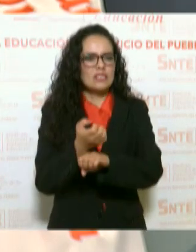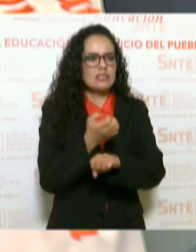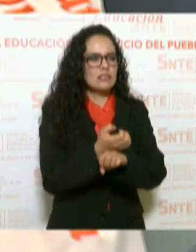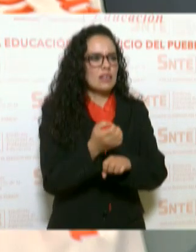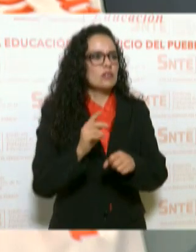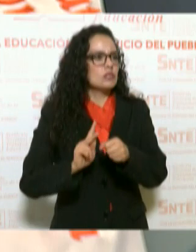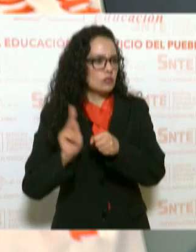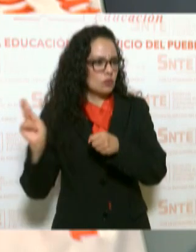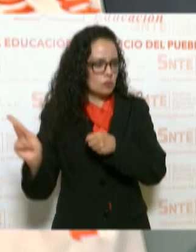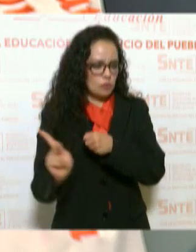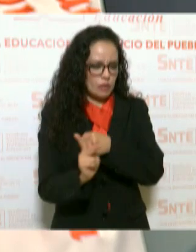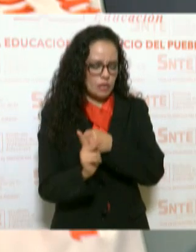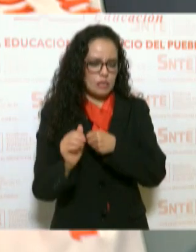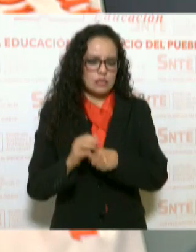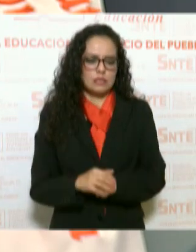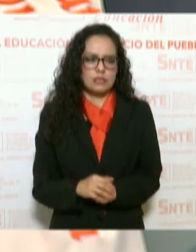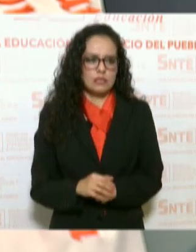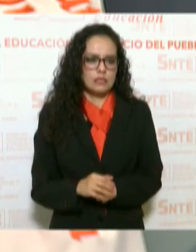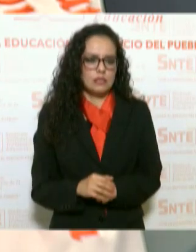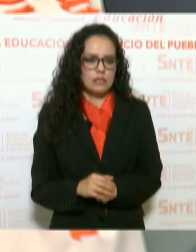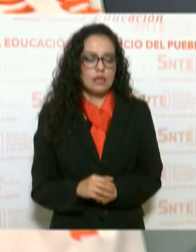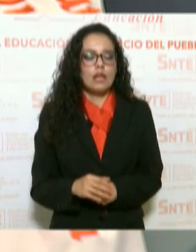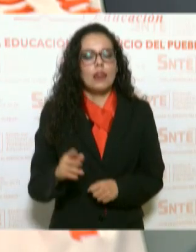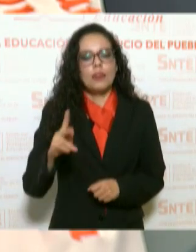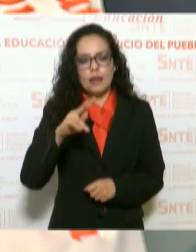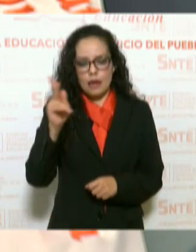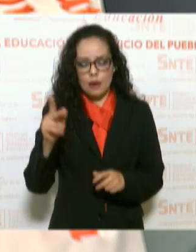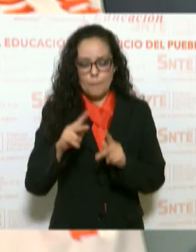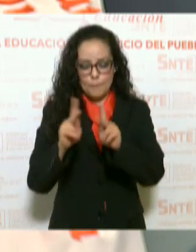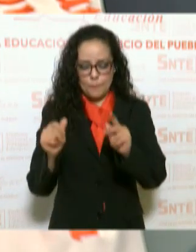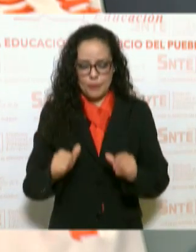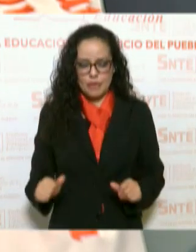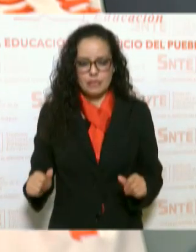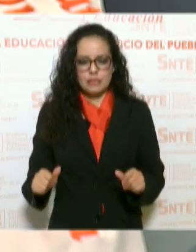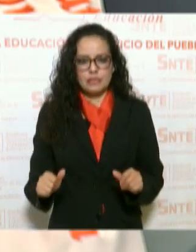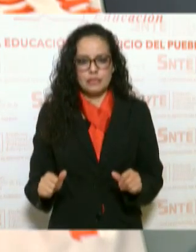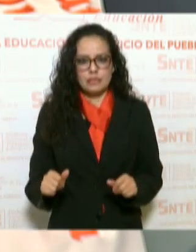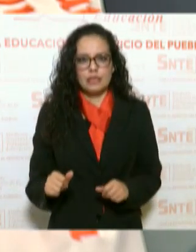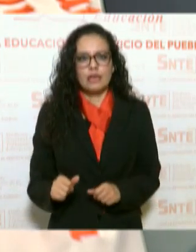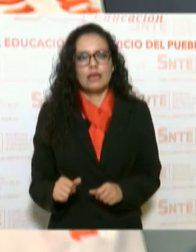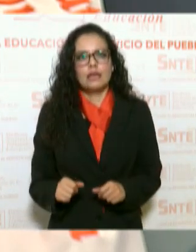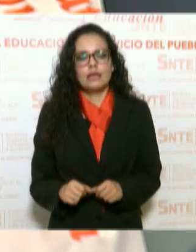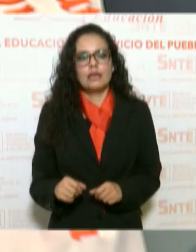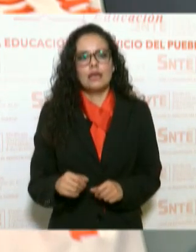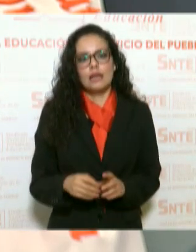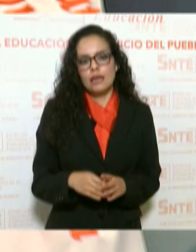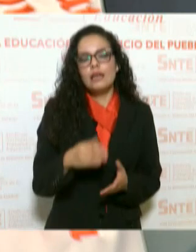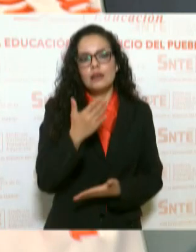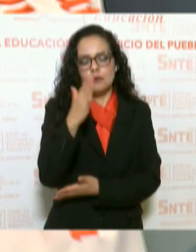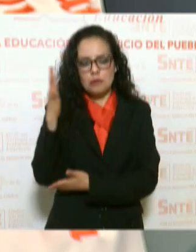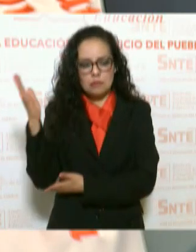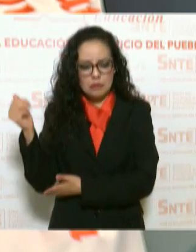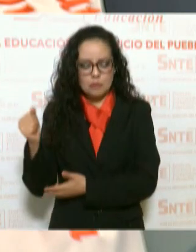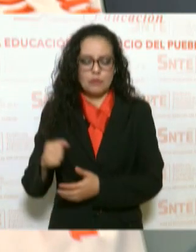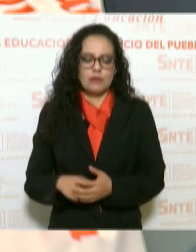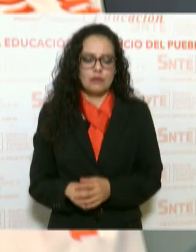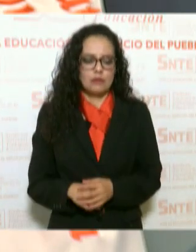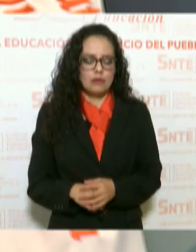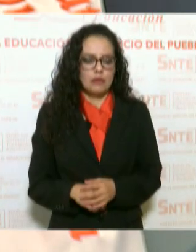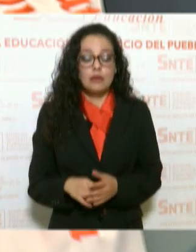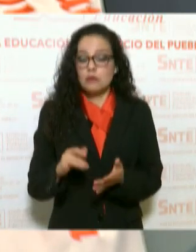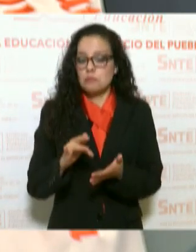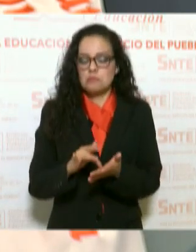bienes comunes de la humanidad, la paz y el medio ambiente. Igualmente, agradecemos